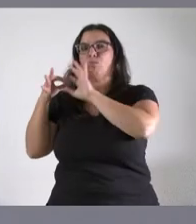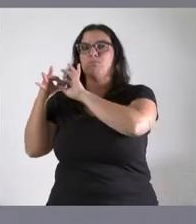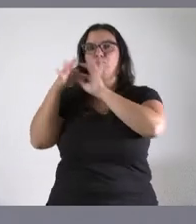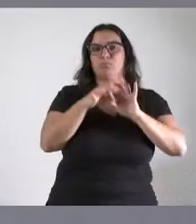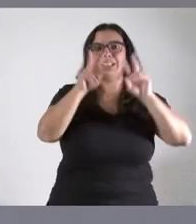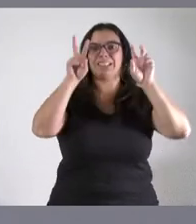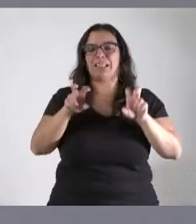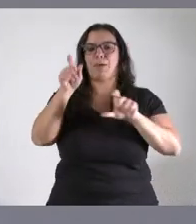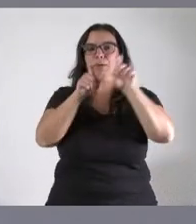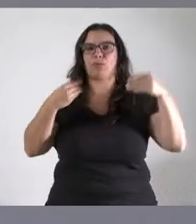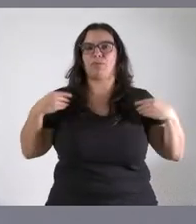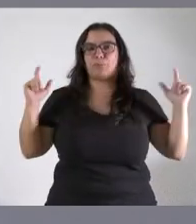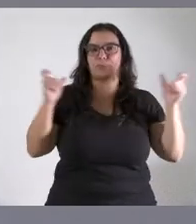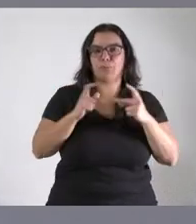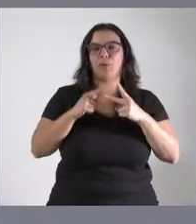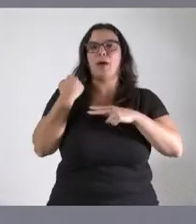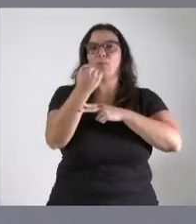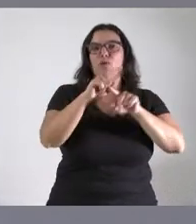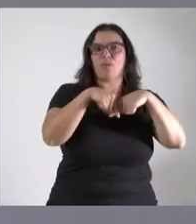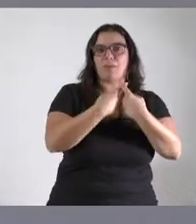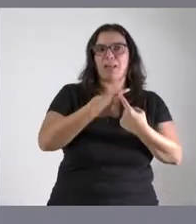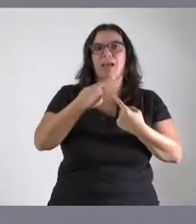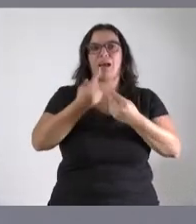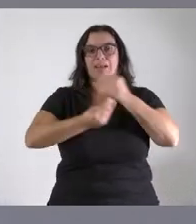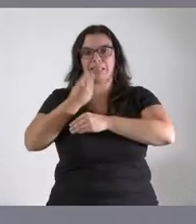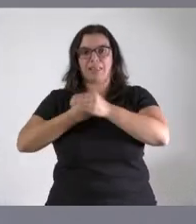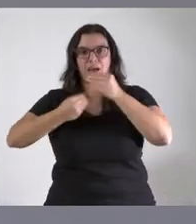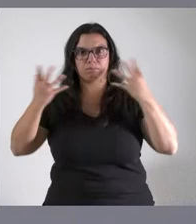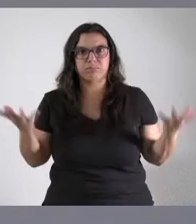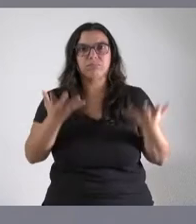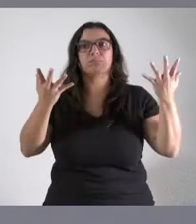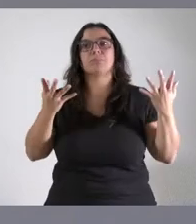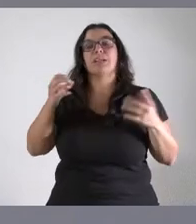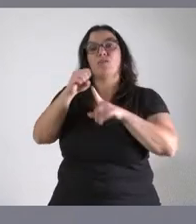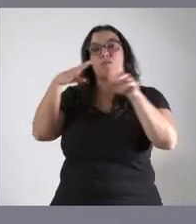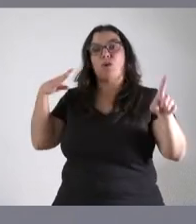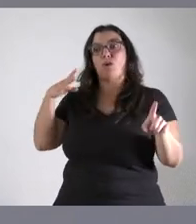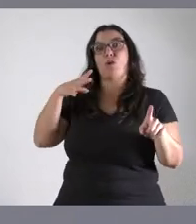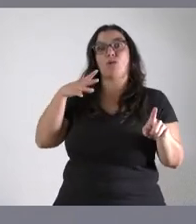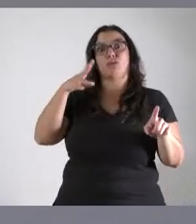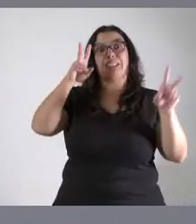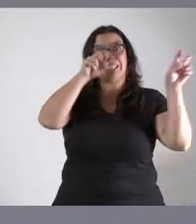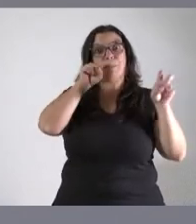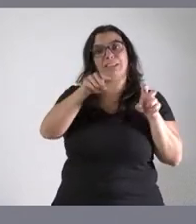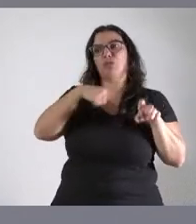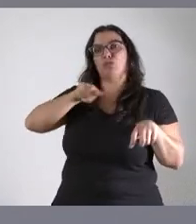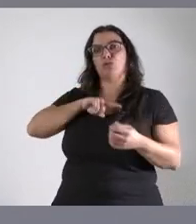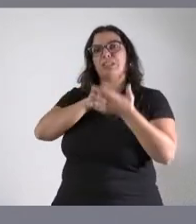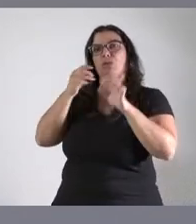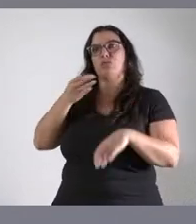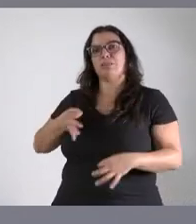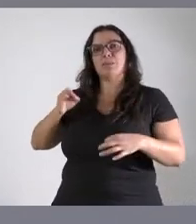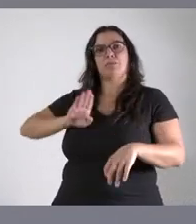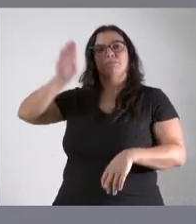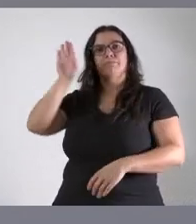los aspectos vinculados al apoyo a la familia y a la natalidad y ese punto de vista los foros en los que participemos pues Castilla y león defiende